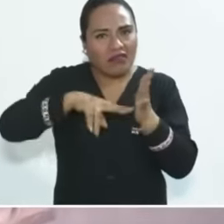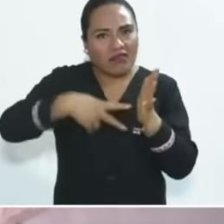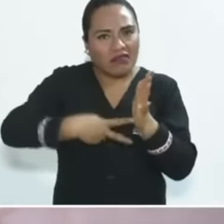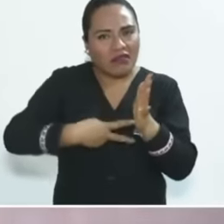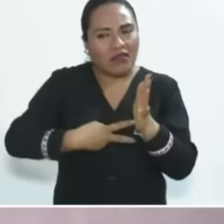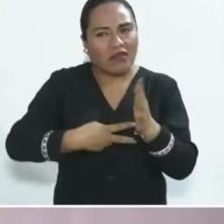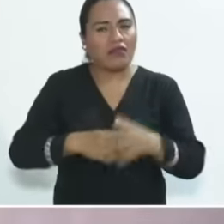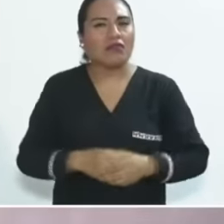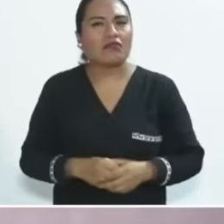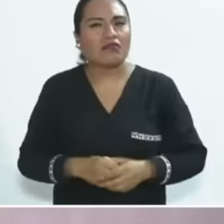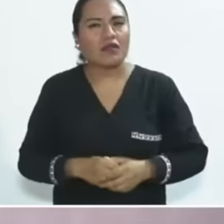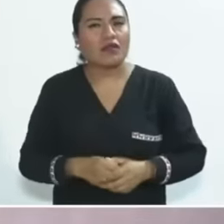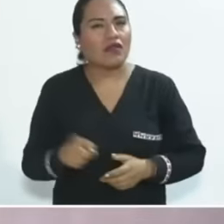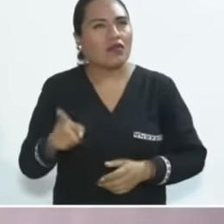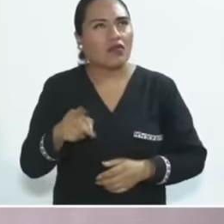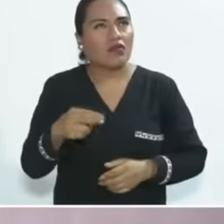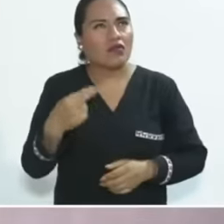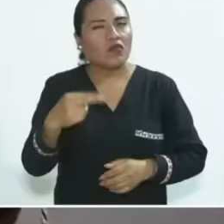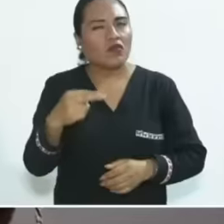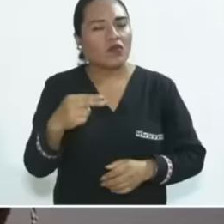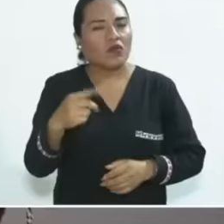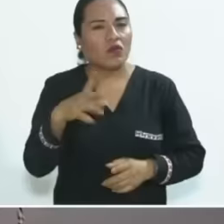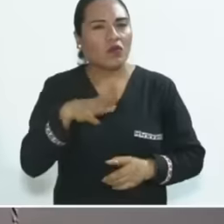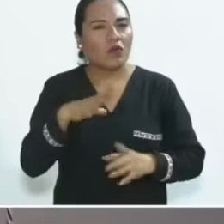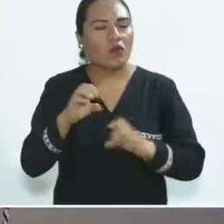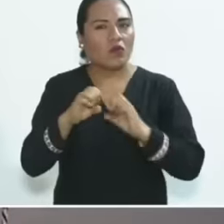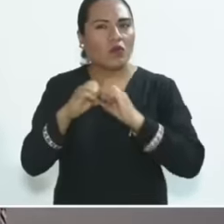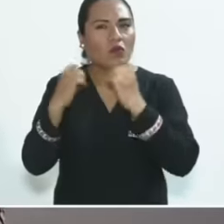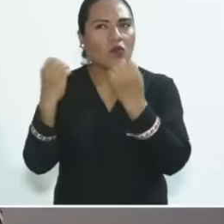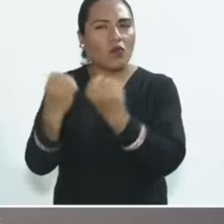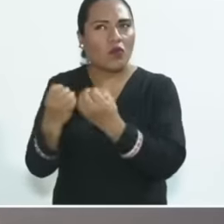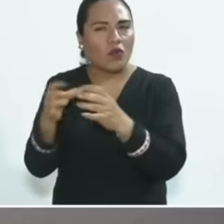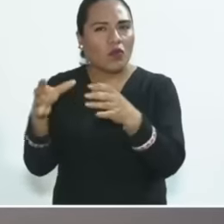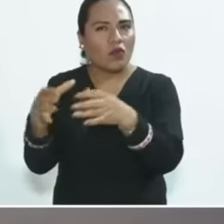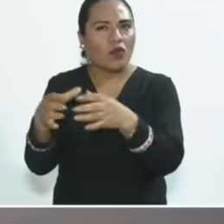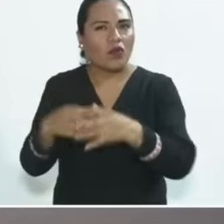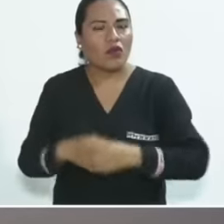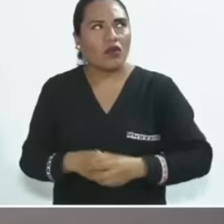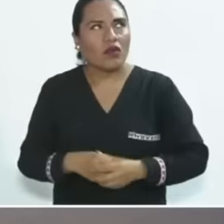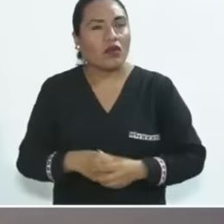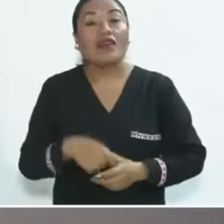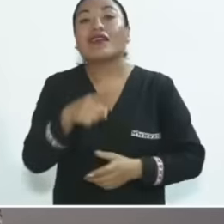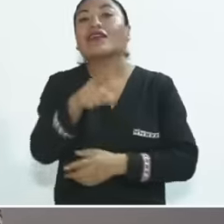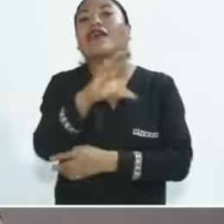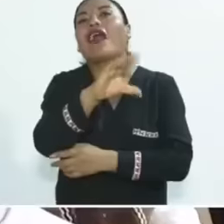¿cómo se llama un organismo que